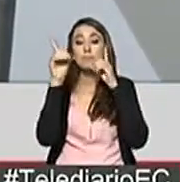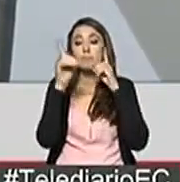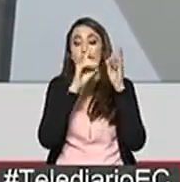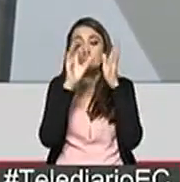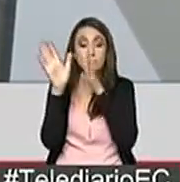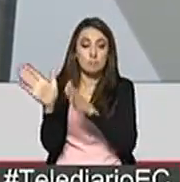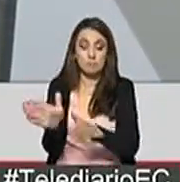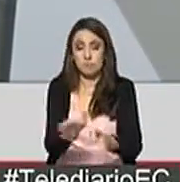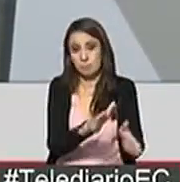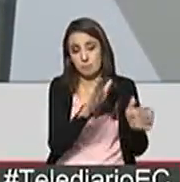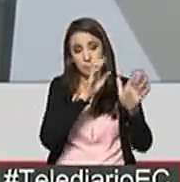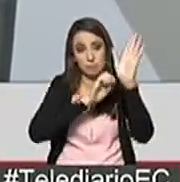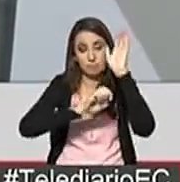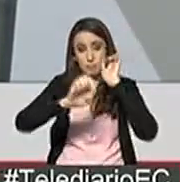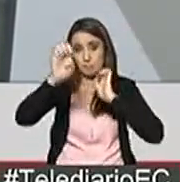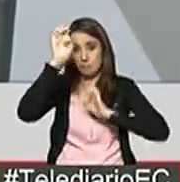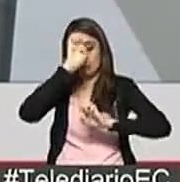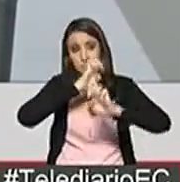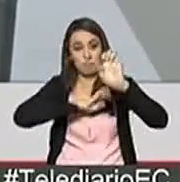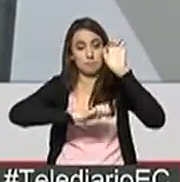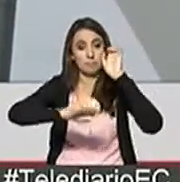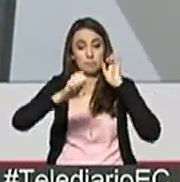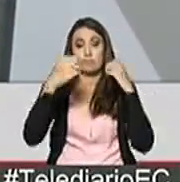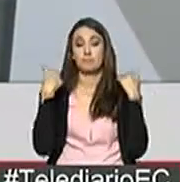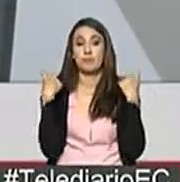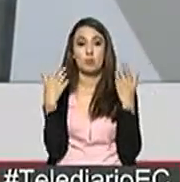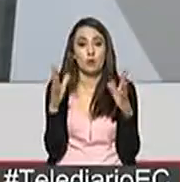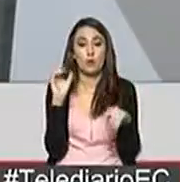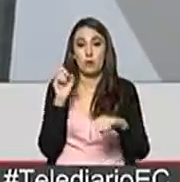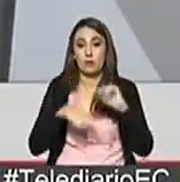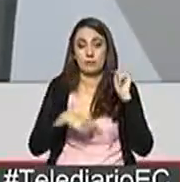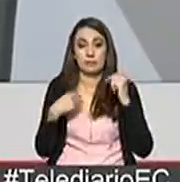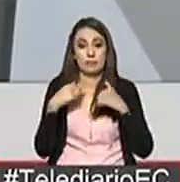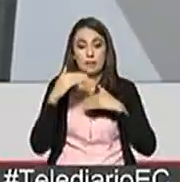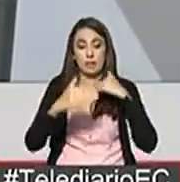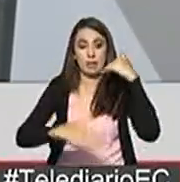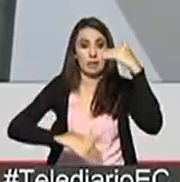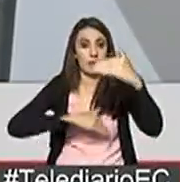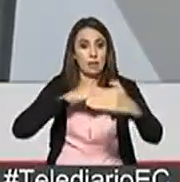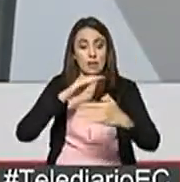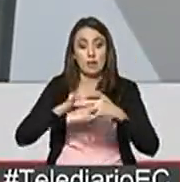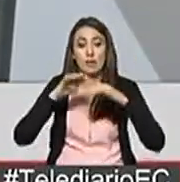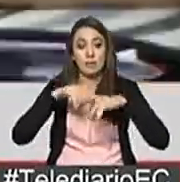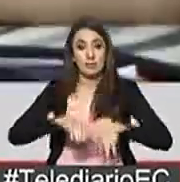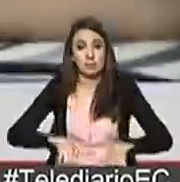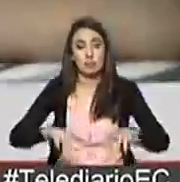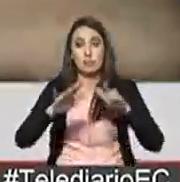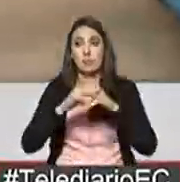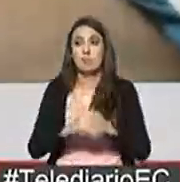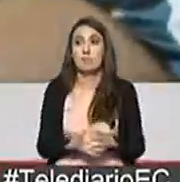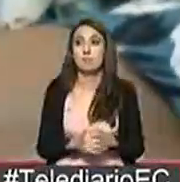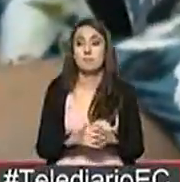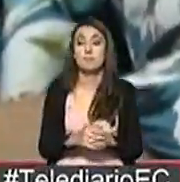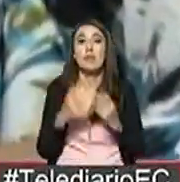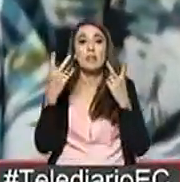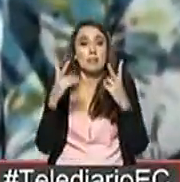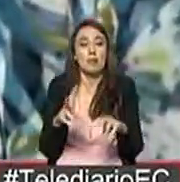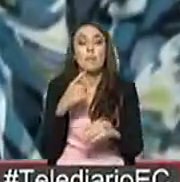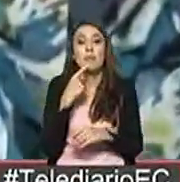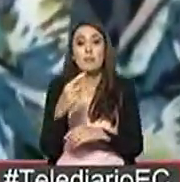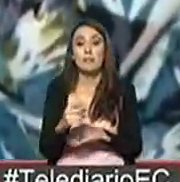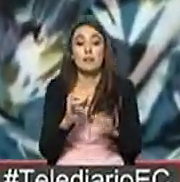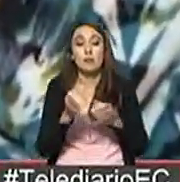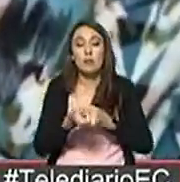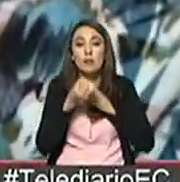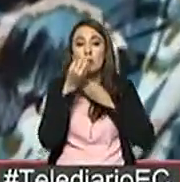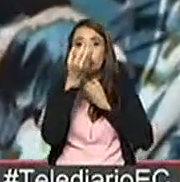evaluación ni un cuestionamiento de asuntos del país. Acotó que el informe de la CIDH